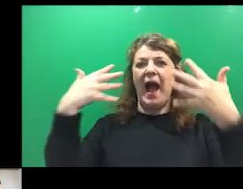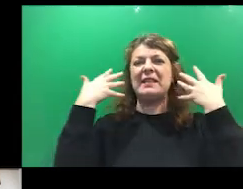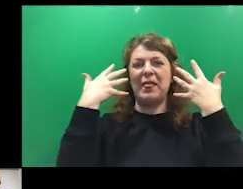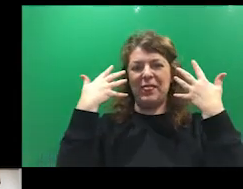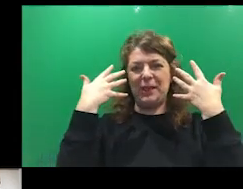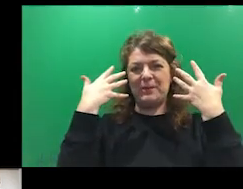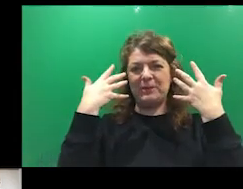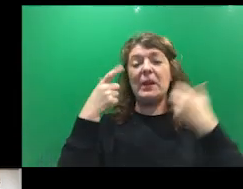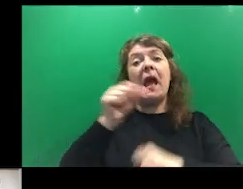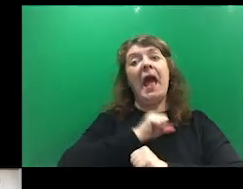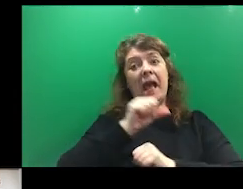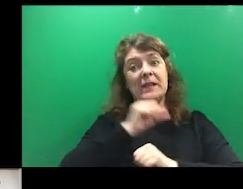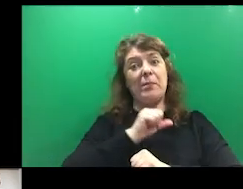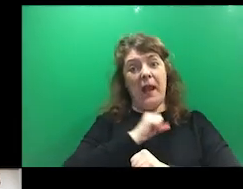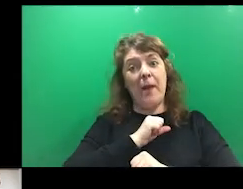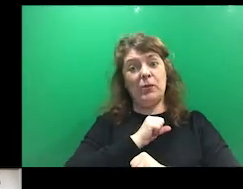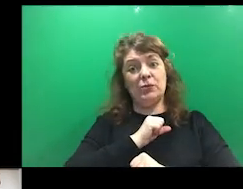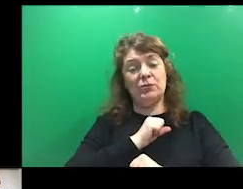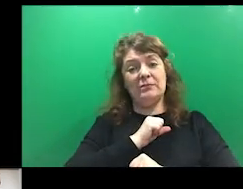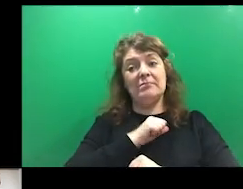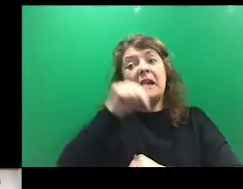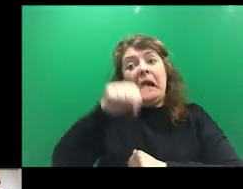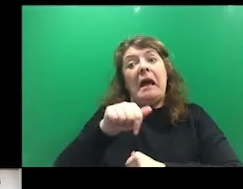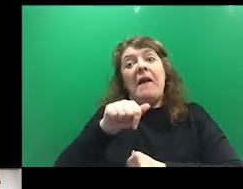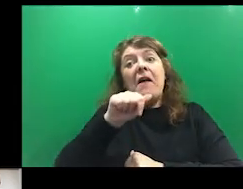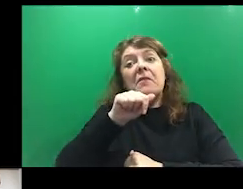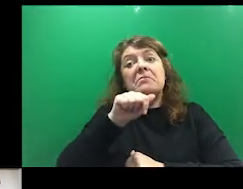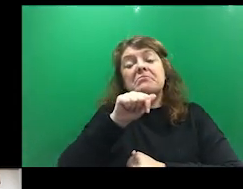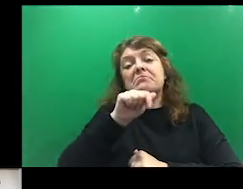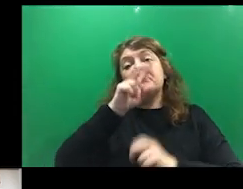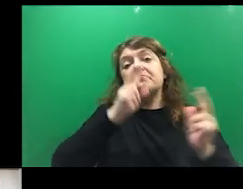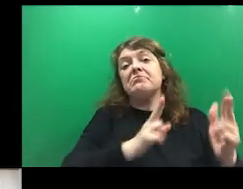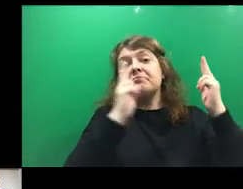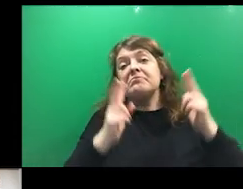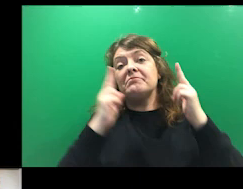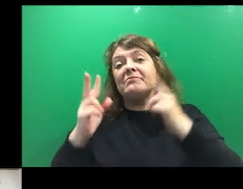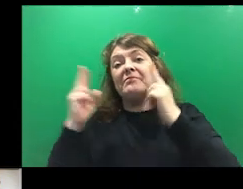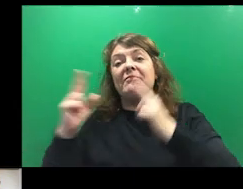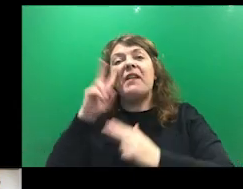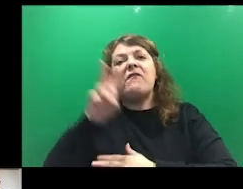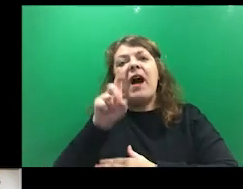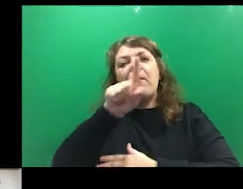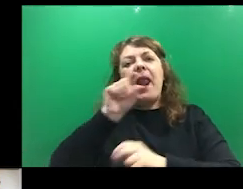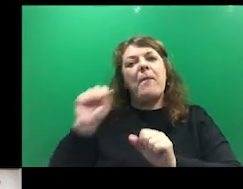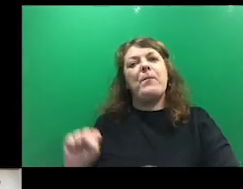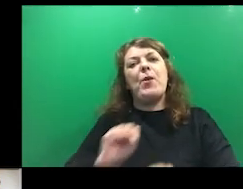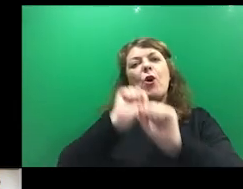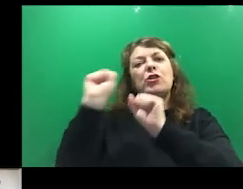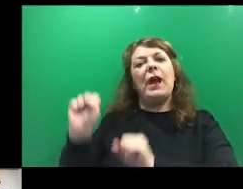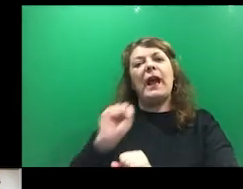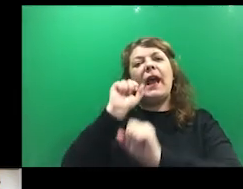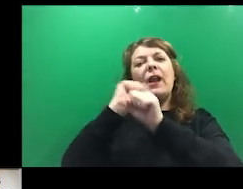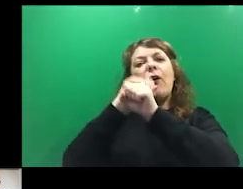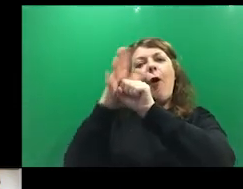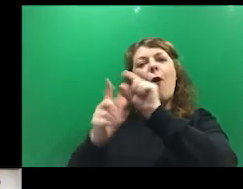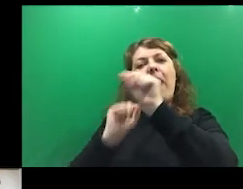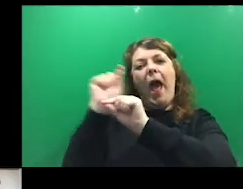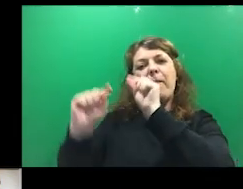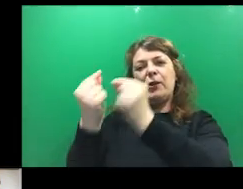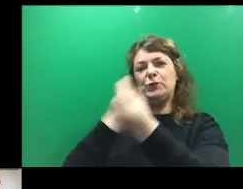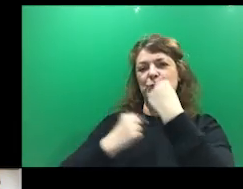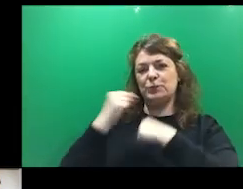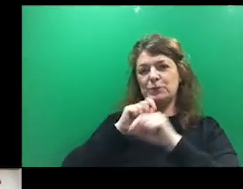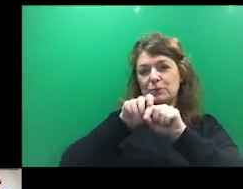os agradecemos la atención que nos habéis prestado y esperamos que esto os ayude a protegeros frente a la pandemia de